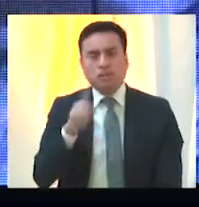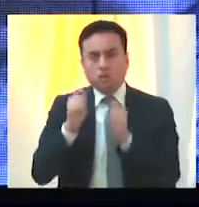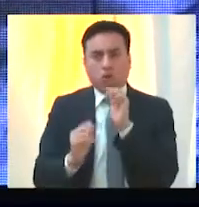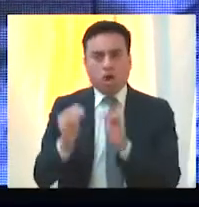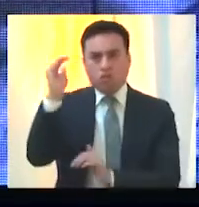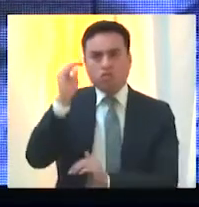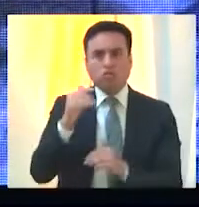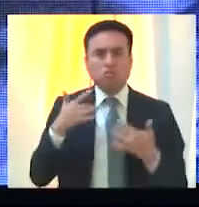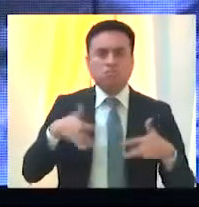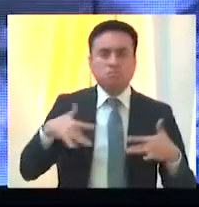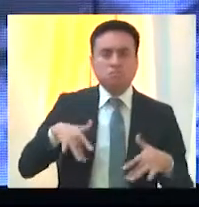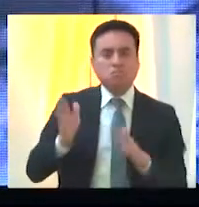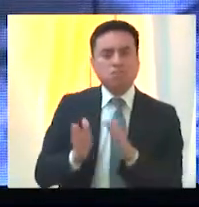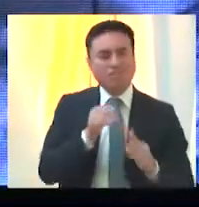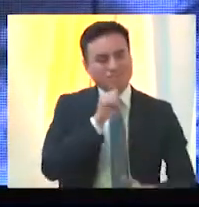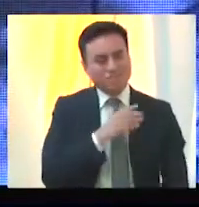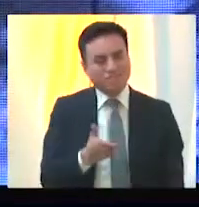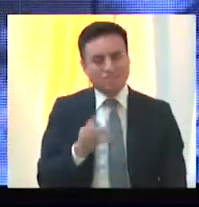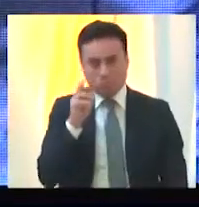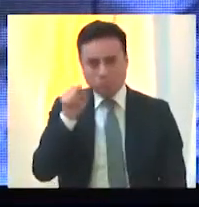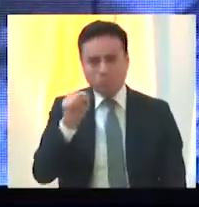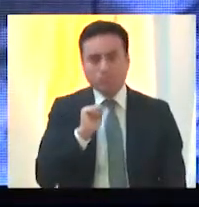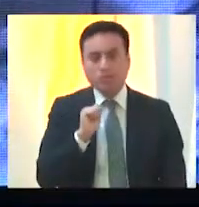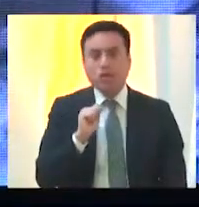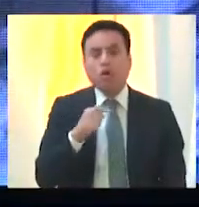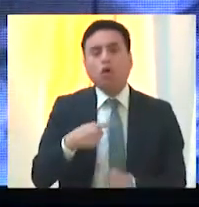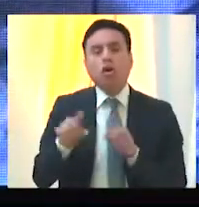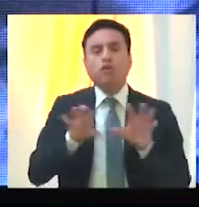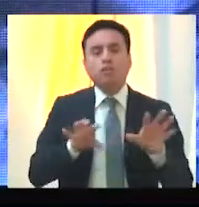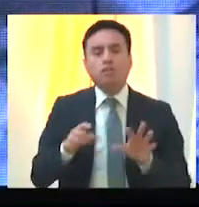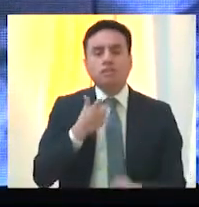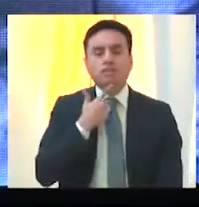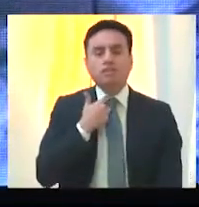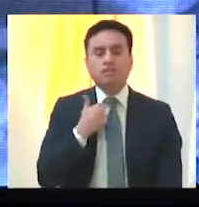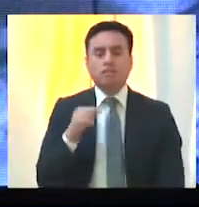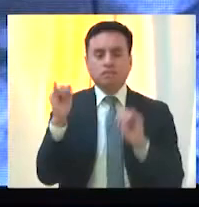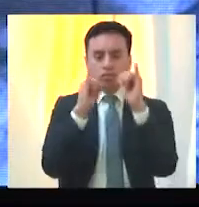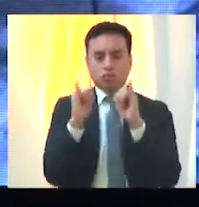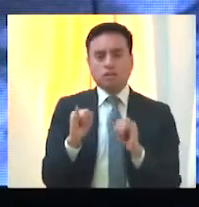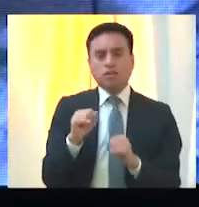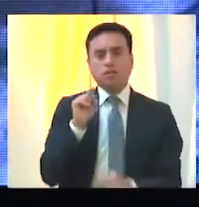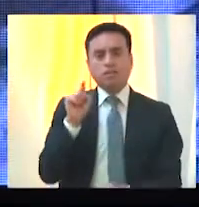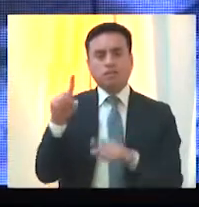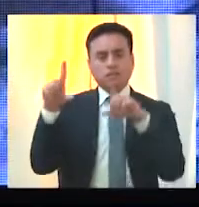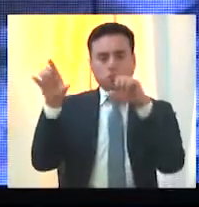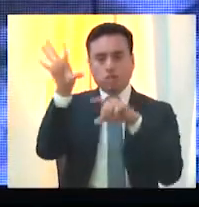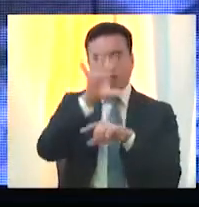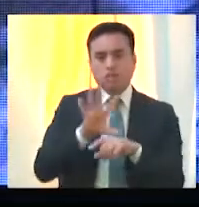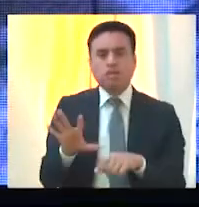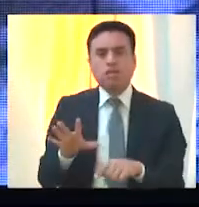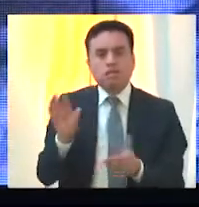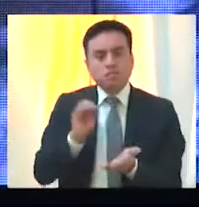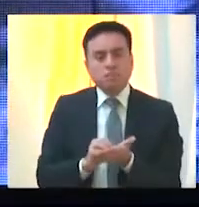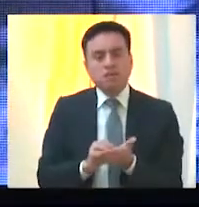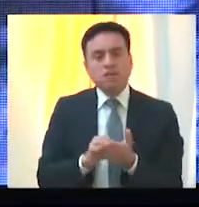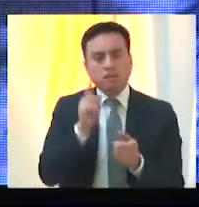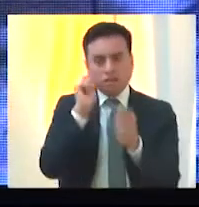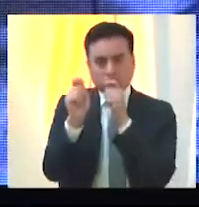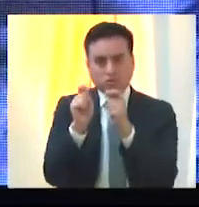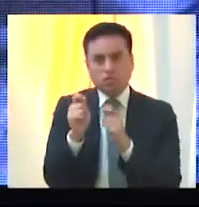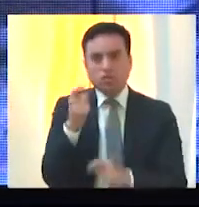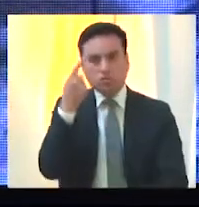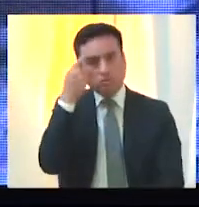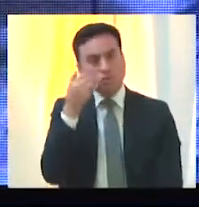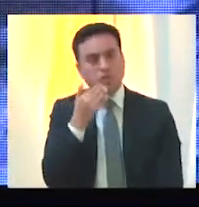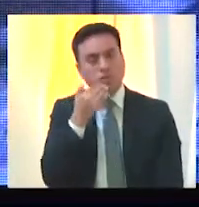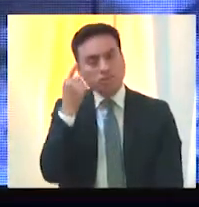alto y no estar preparado. La otra cosa que me parece interesante de esta figura es que, por supuesto, tendemos a enfatizar el riesgo, pero también piensen